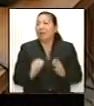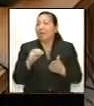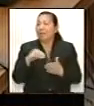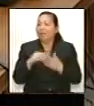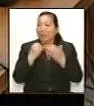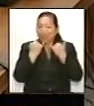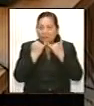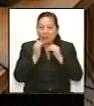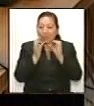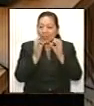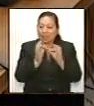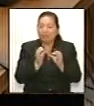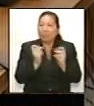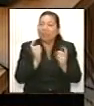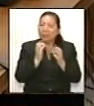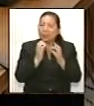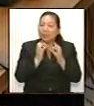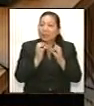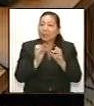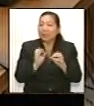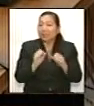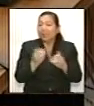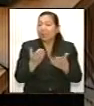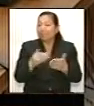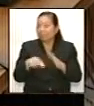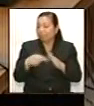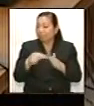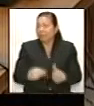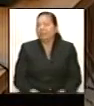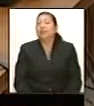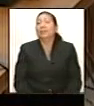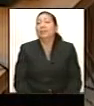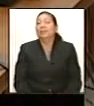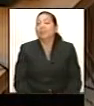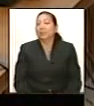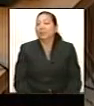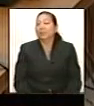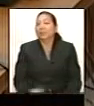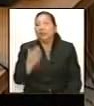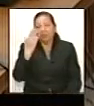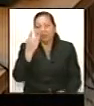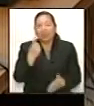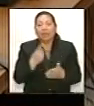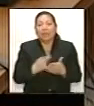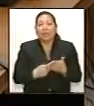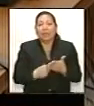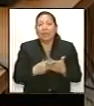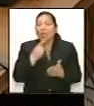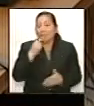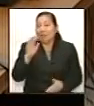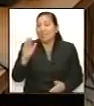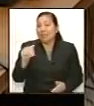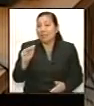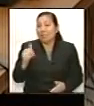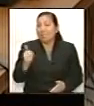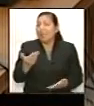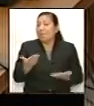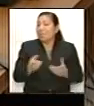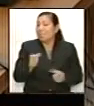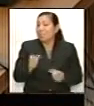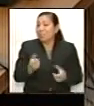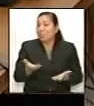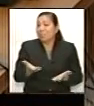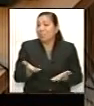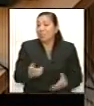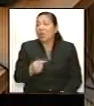la información correcta y certera, y si es que ya hay una plataforma, hay una línea, saber que, o sea, que van a llamar, y a veces las personas dicen,